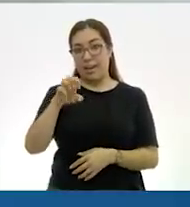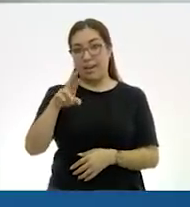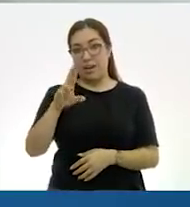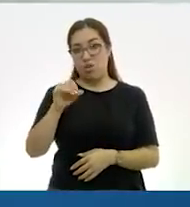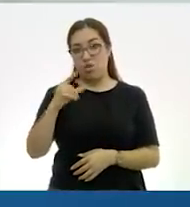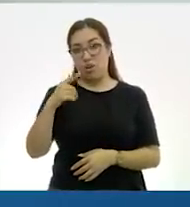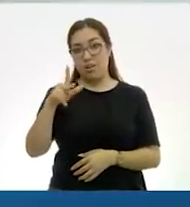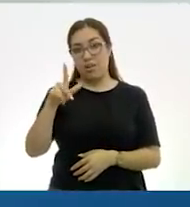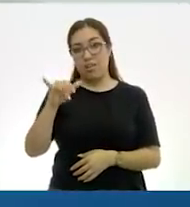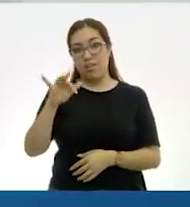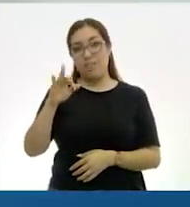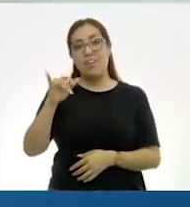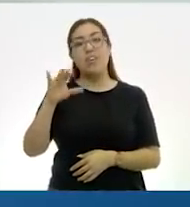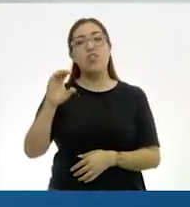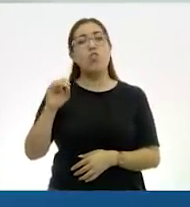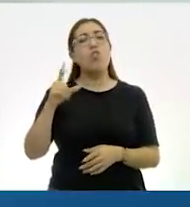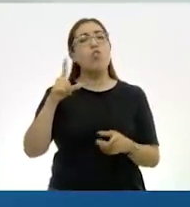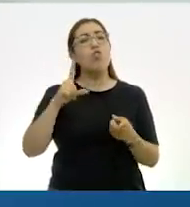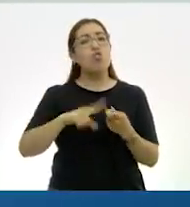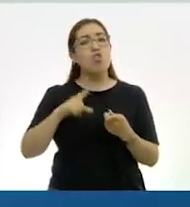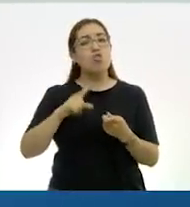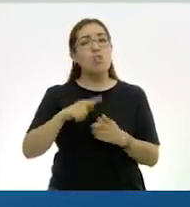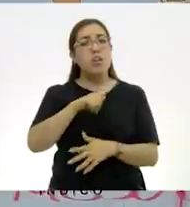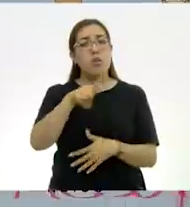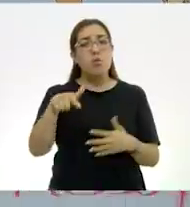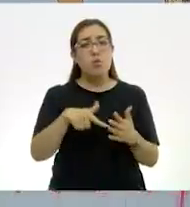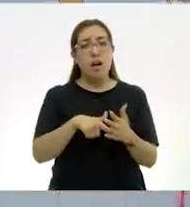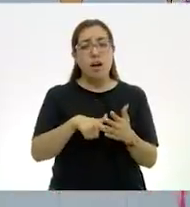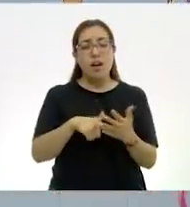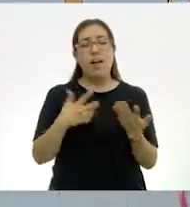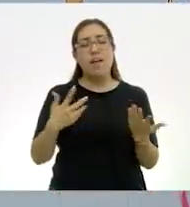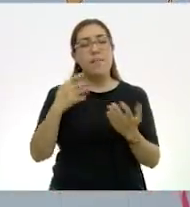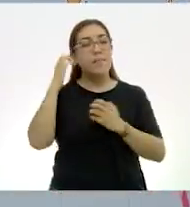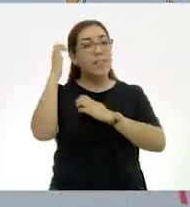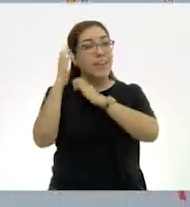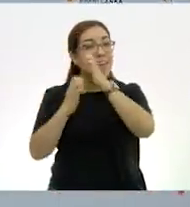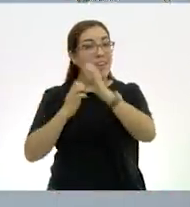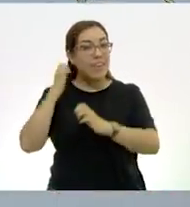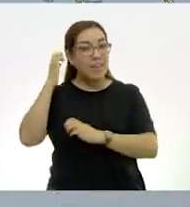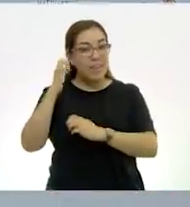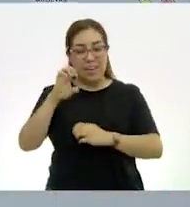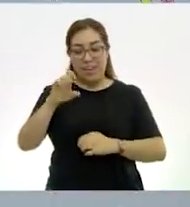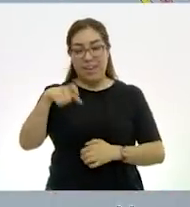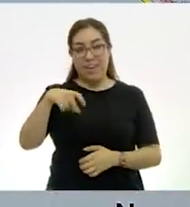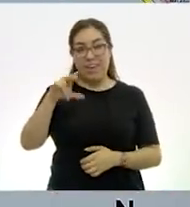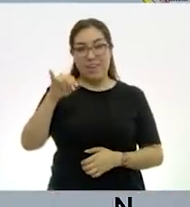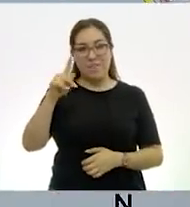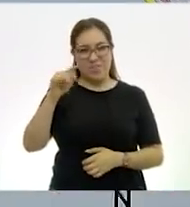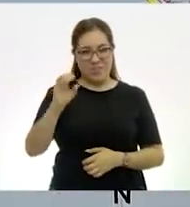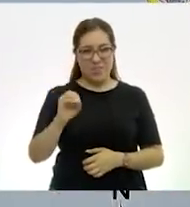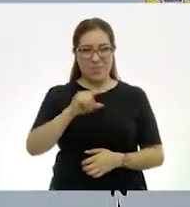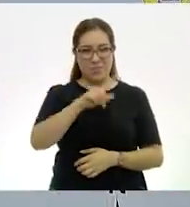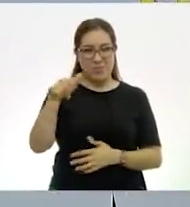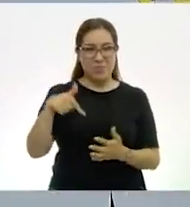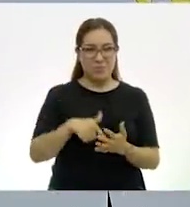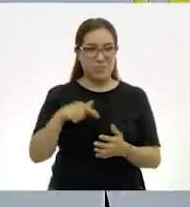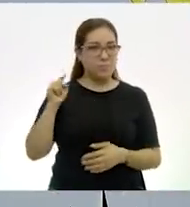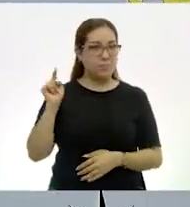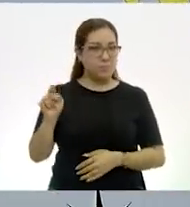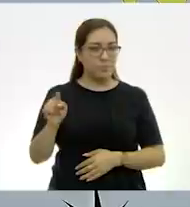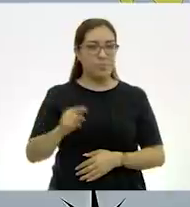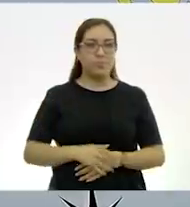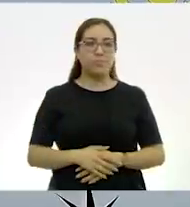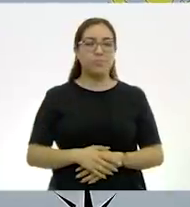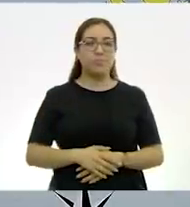dio en Egipto. Ah, ese ya lo habíamos visto también en la sesión anterior, yo me acuerdo. Que es el que